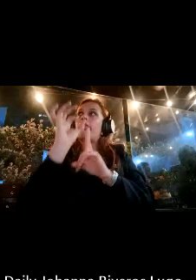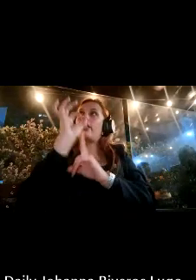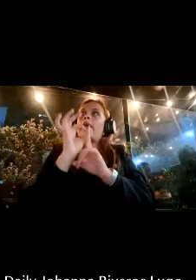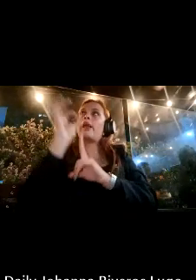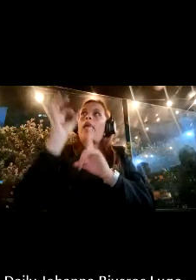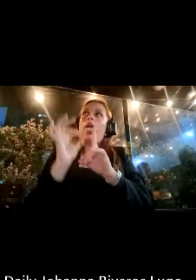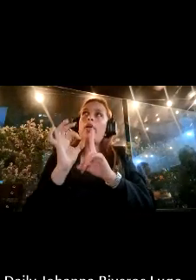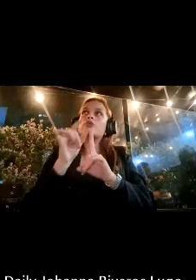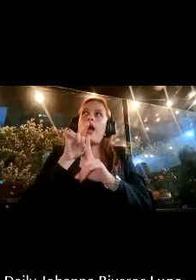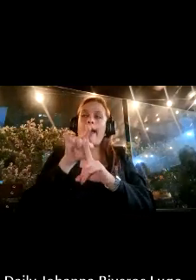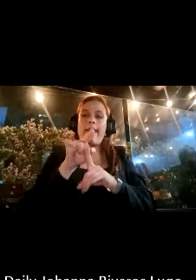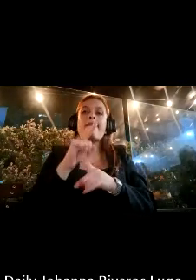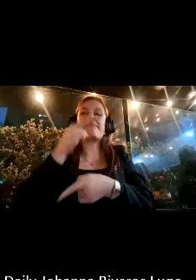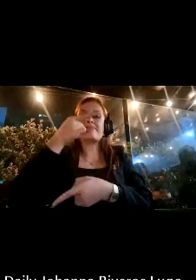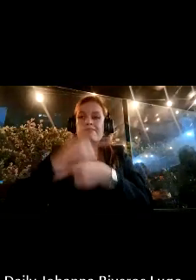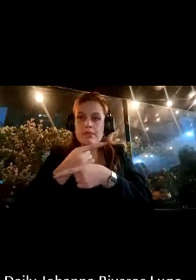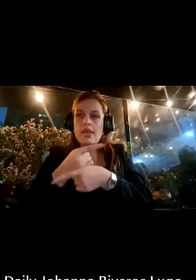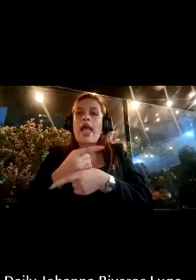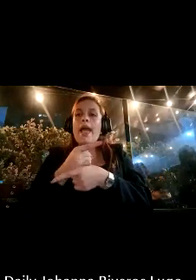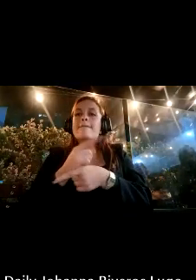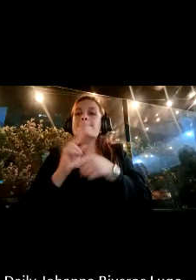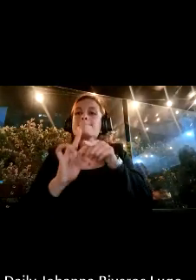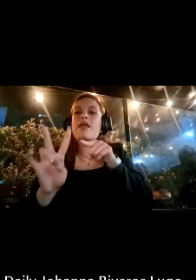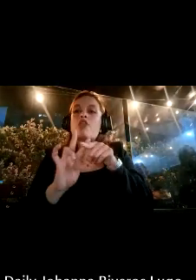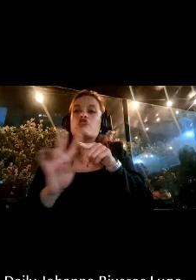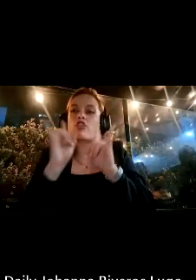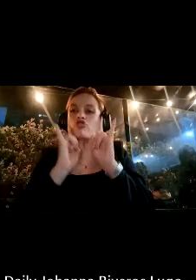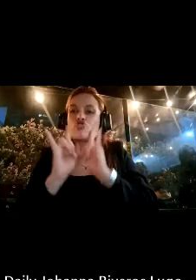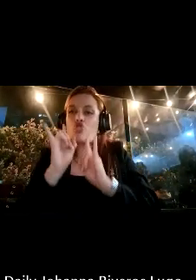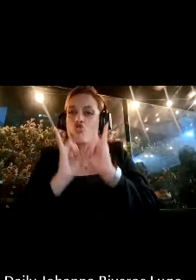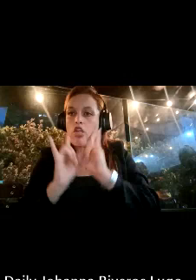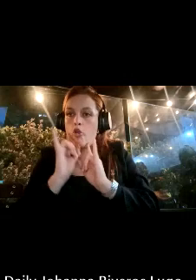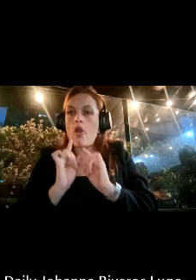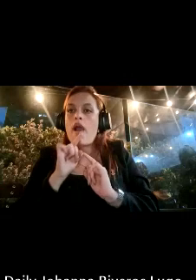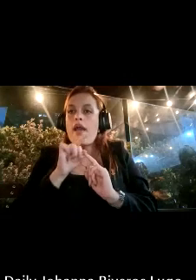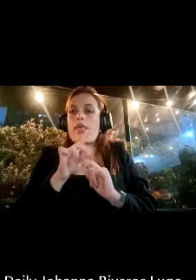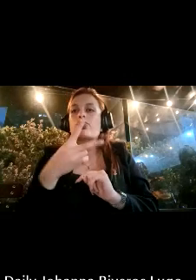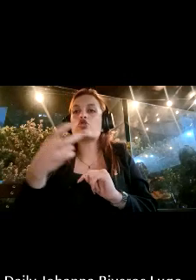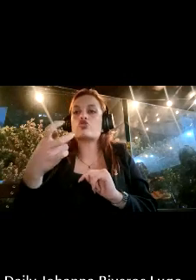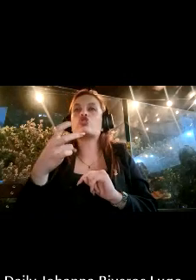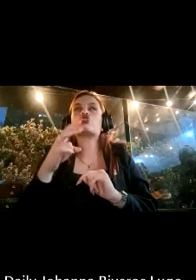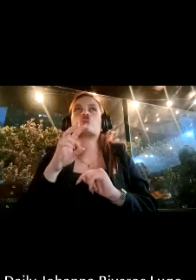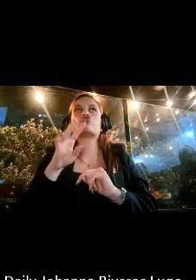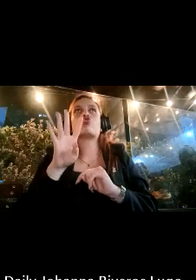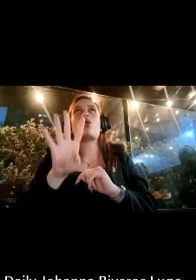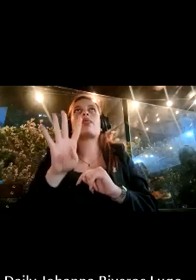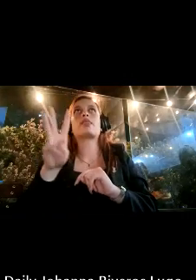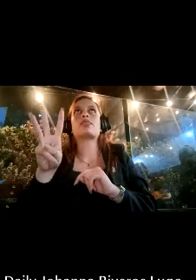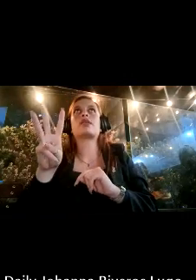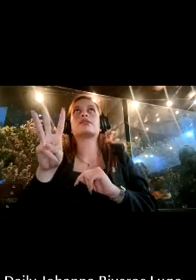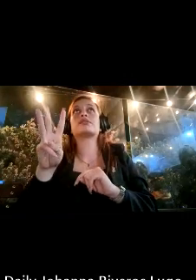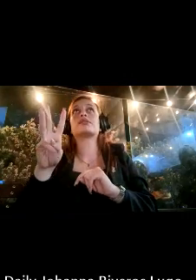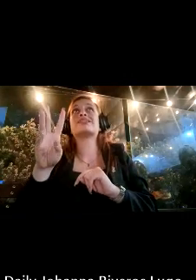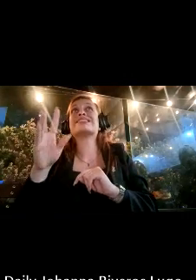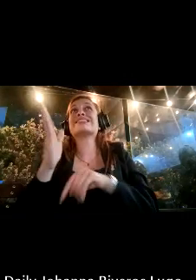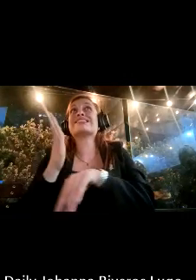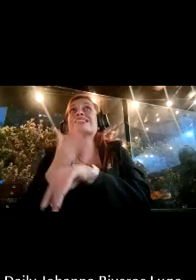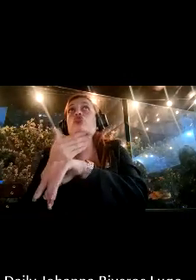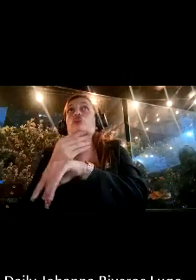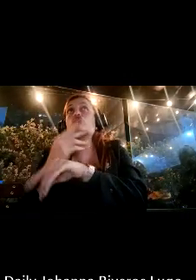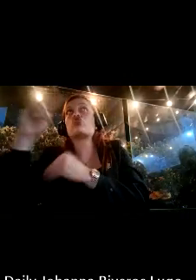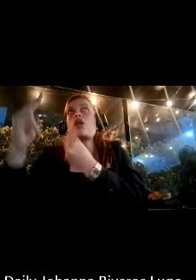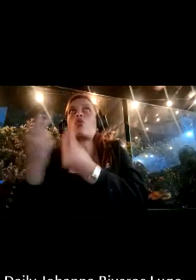esa es la velocidad del sonido, que son unos 343 metros por segundo al cuadrado. Pero si el sonido se